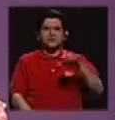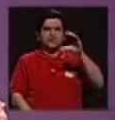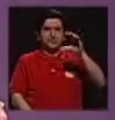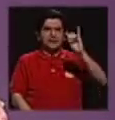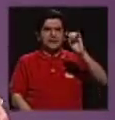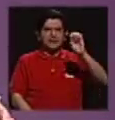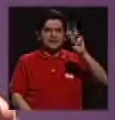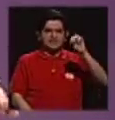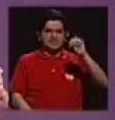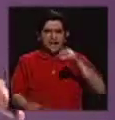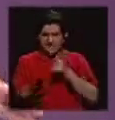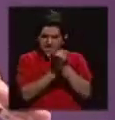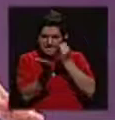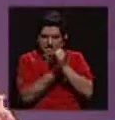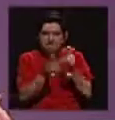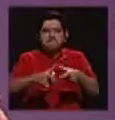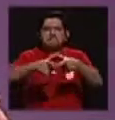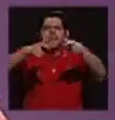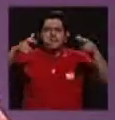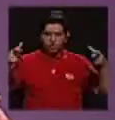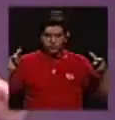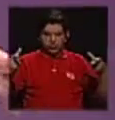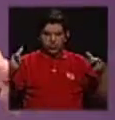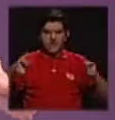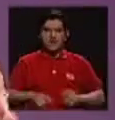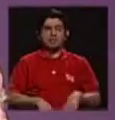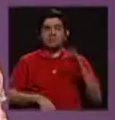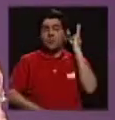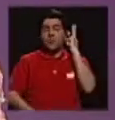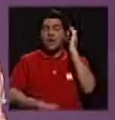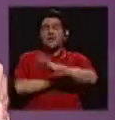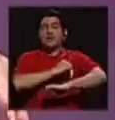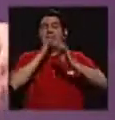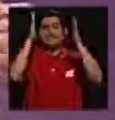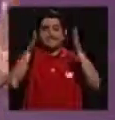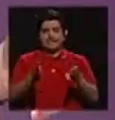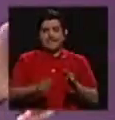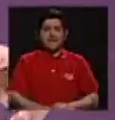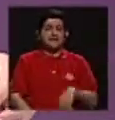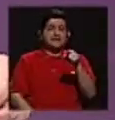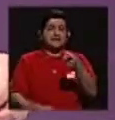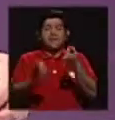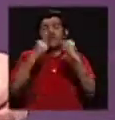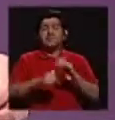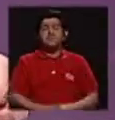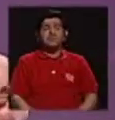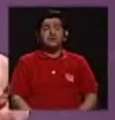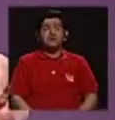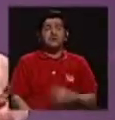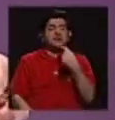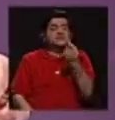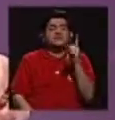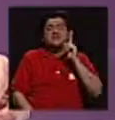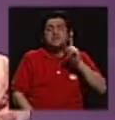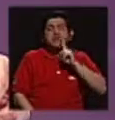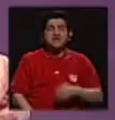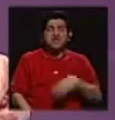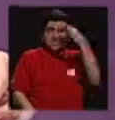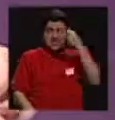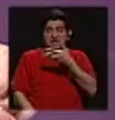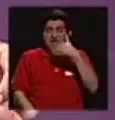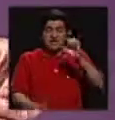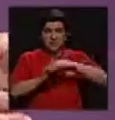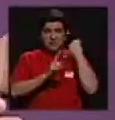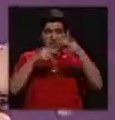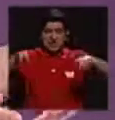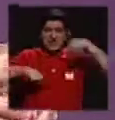investigado, hemos notado que en su mayoría son extranjeras, que vienen engañadas a buscar mejores condiciones de vida,